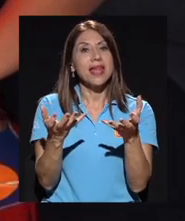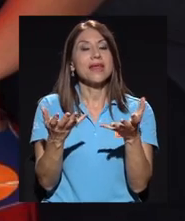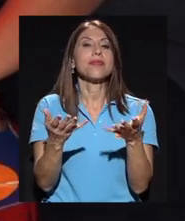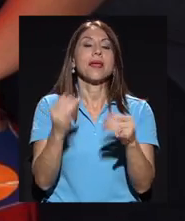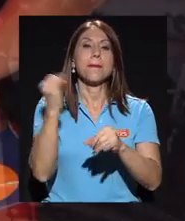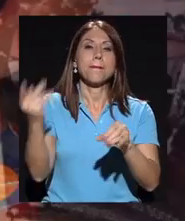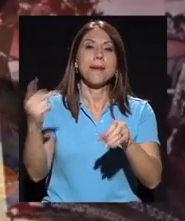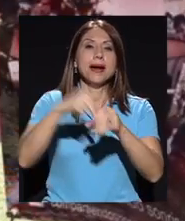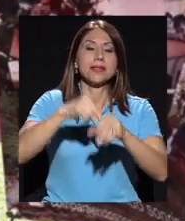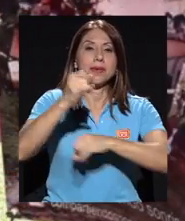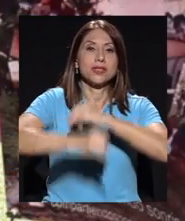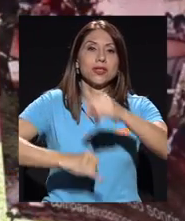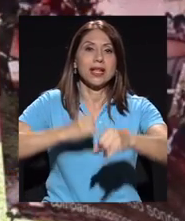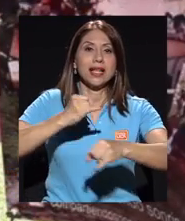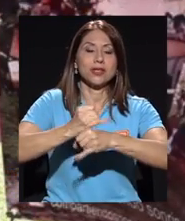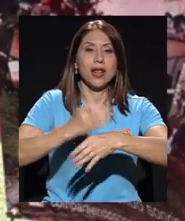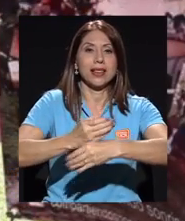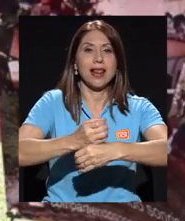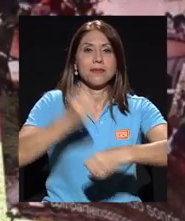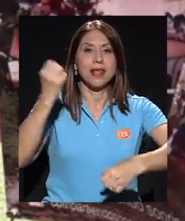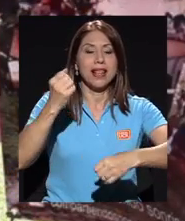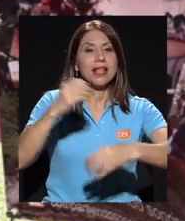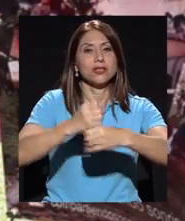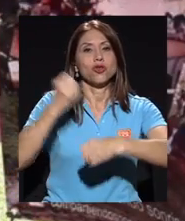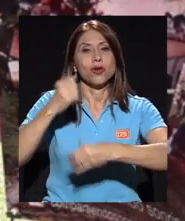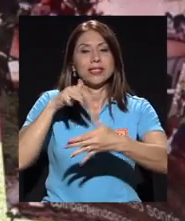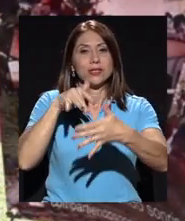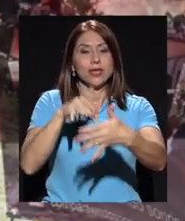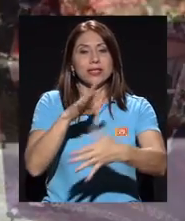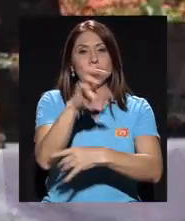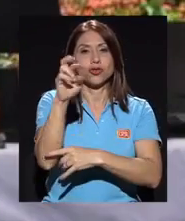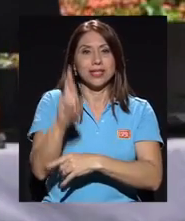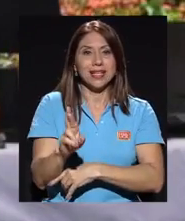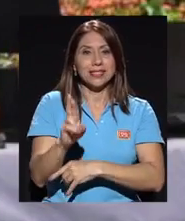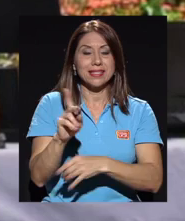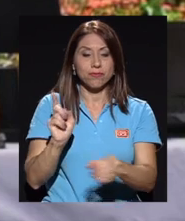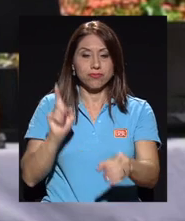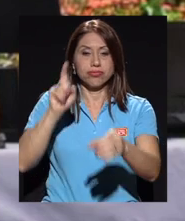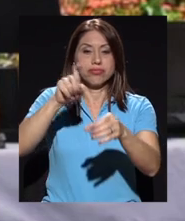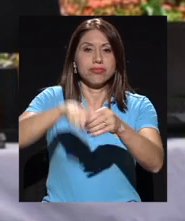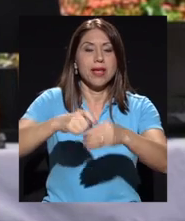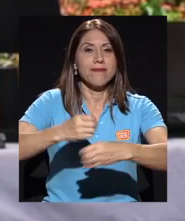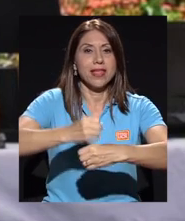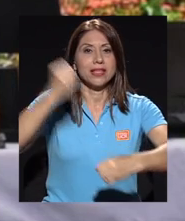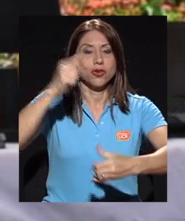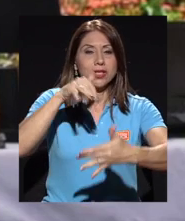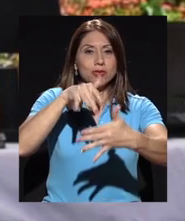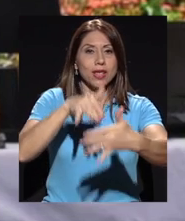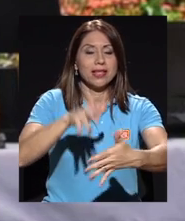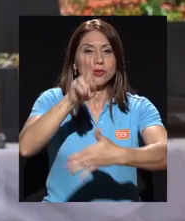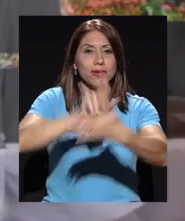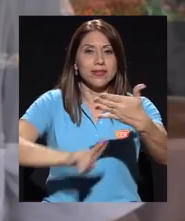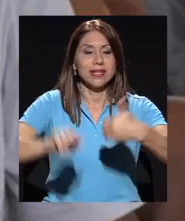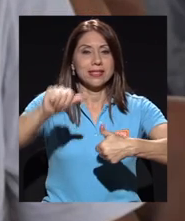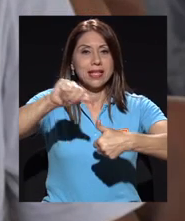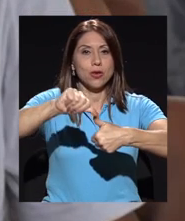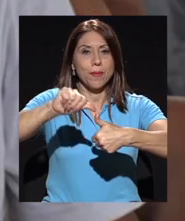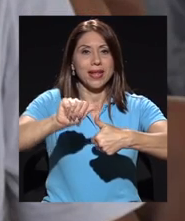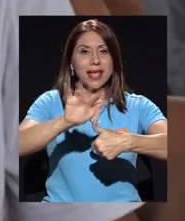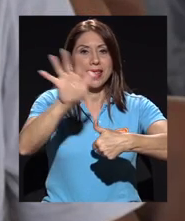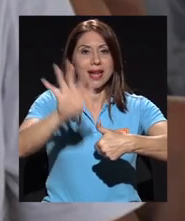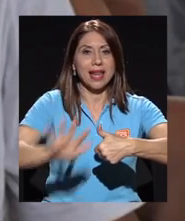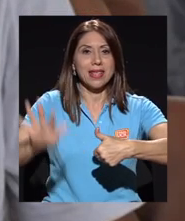participación internacional de las federaciones costarricenses, que forman parte de la Federación de Estudiantes Universitarios de Centroamérica y del